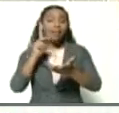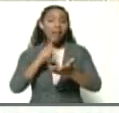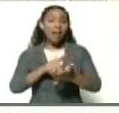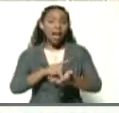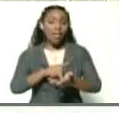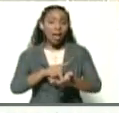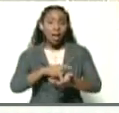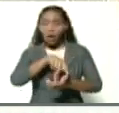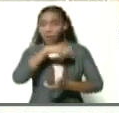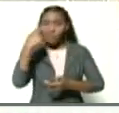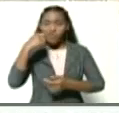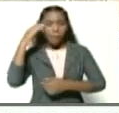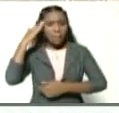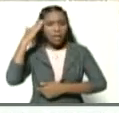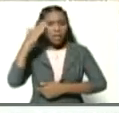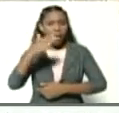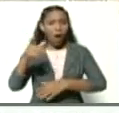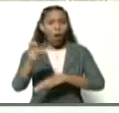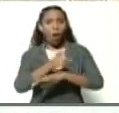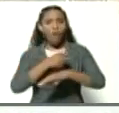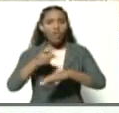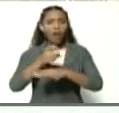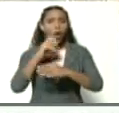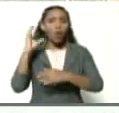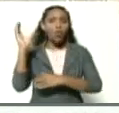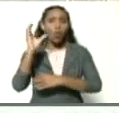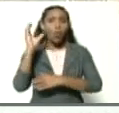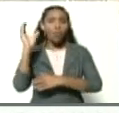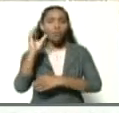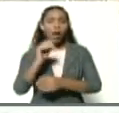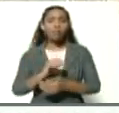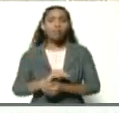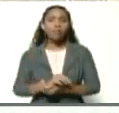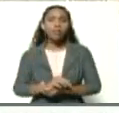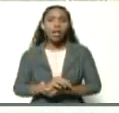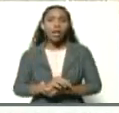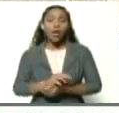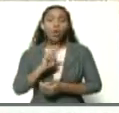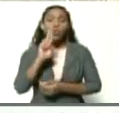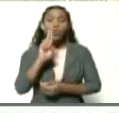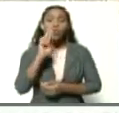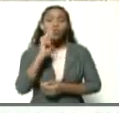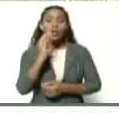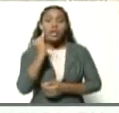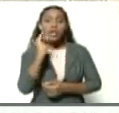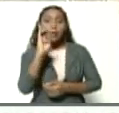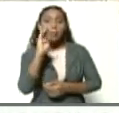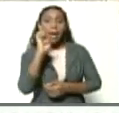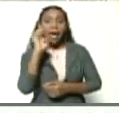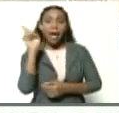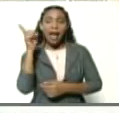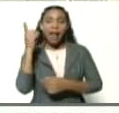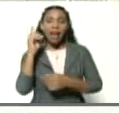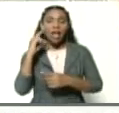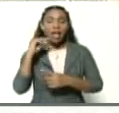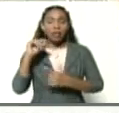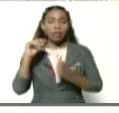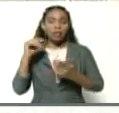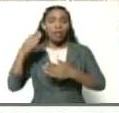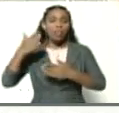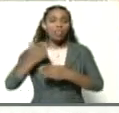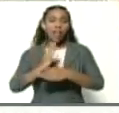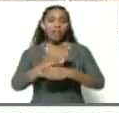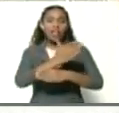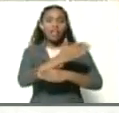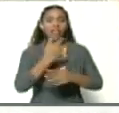del narcoparamilitarismo al gobierno de Colombia. Uribe era el delfín de